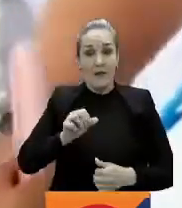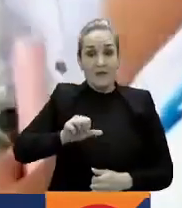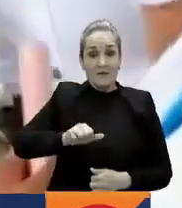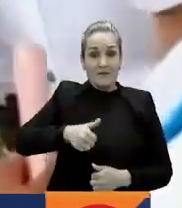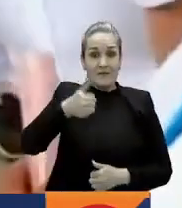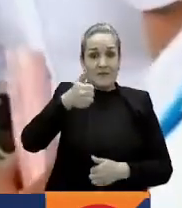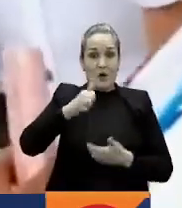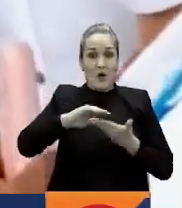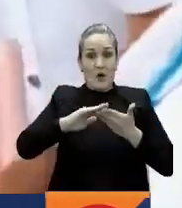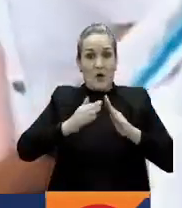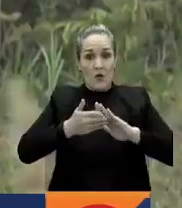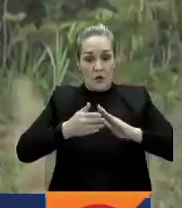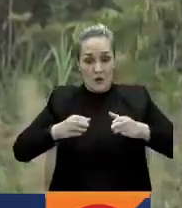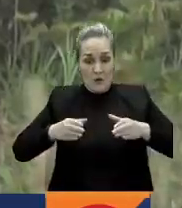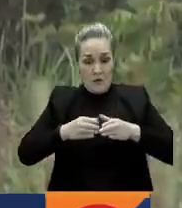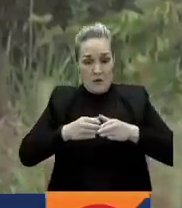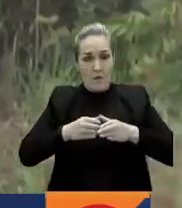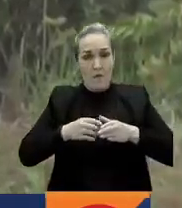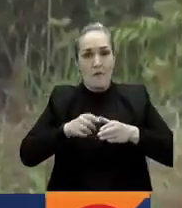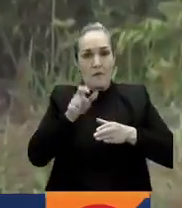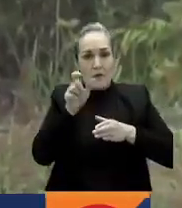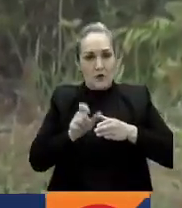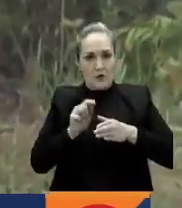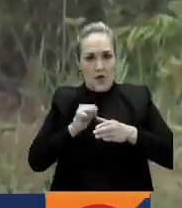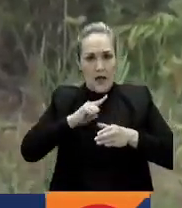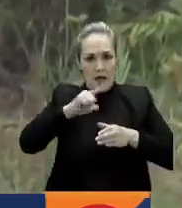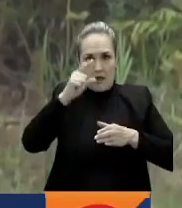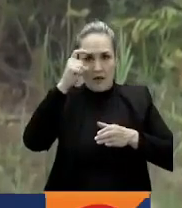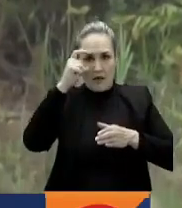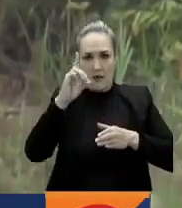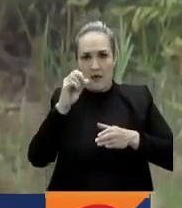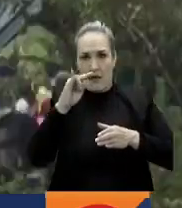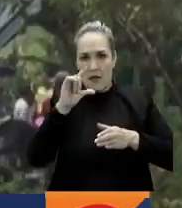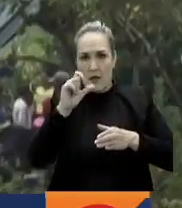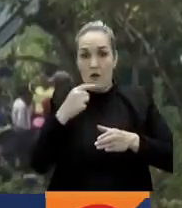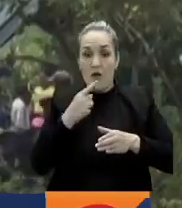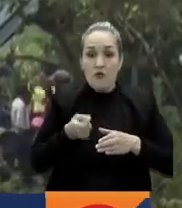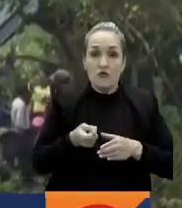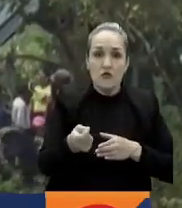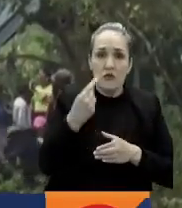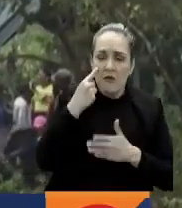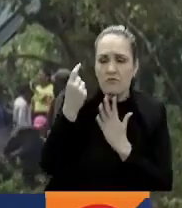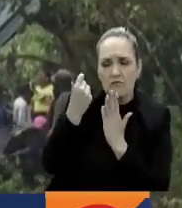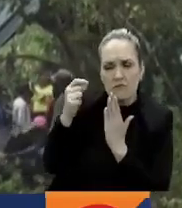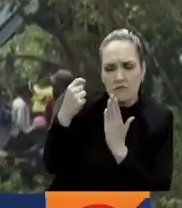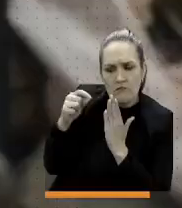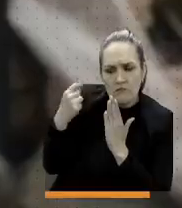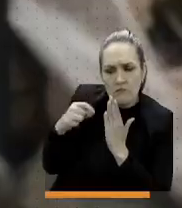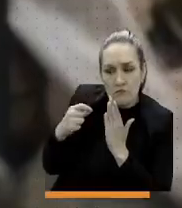este 26 de abril comenzará a regir el mecanismo de monitoreo y verificación de cese bilateral al fuego.